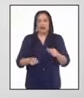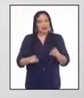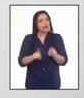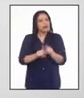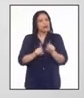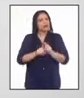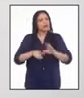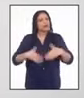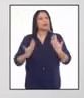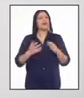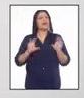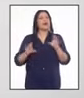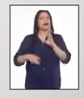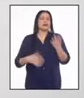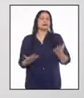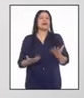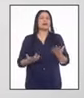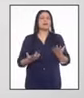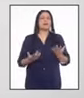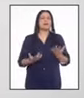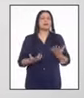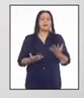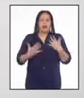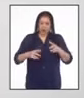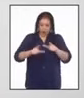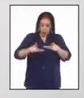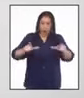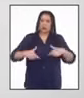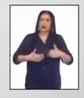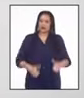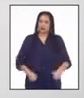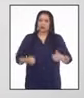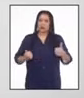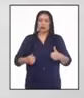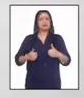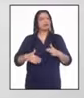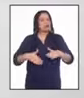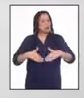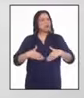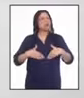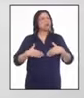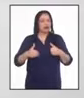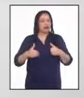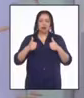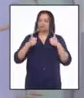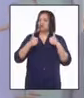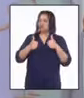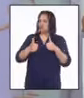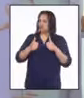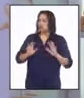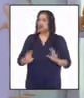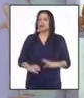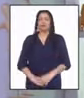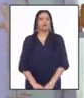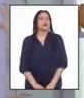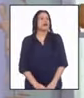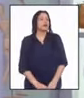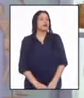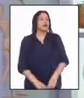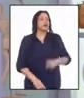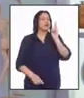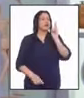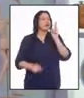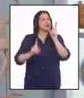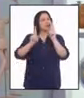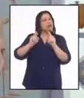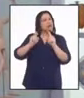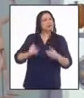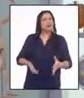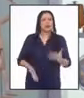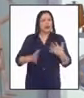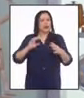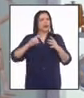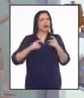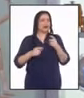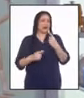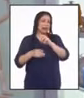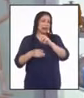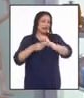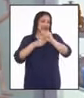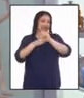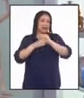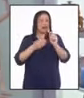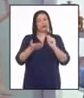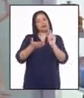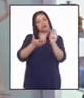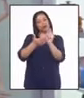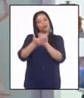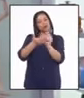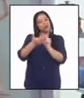podamos realizarlas en el contexto local podría resultar muy útil. Profesora, ¿haremos un artículo de opinión como los que